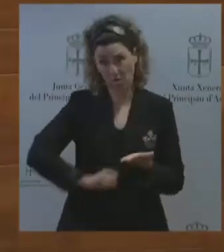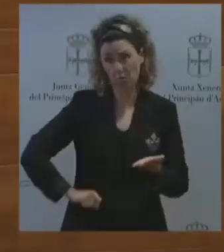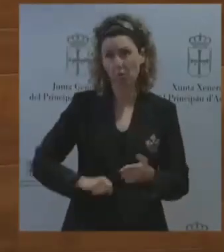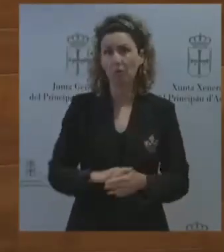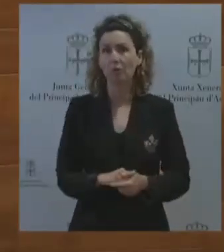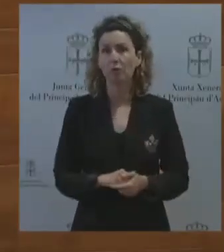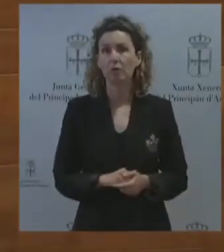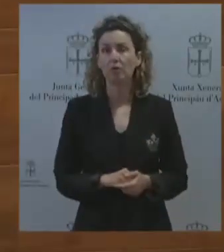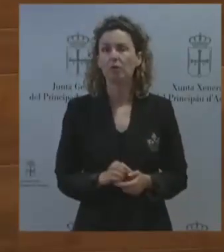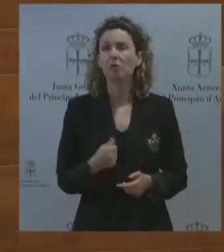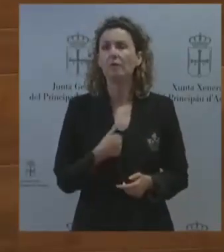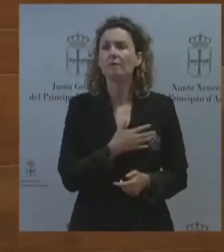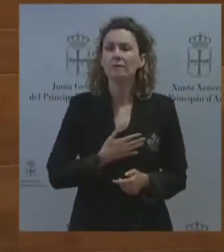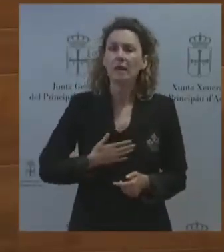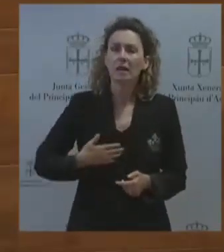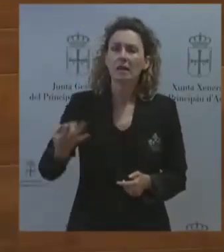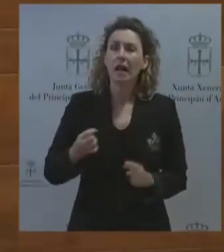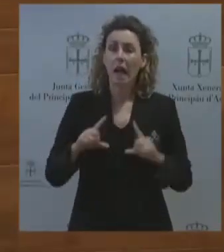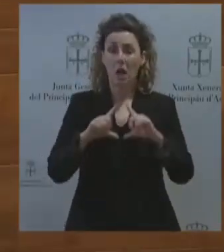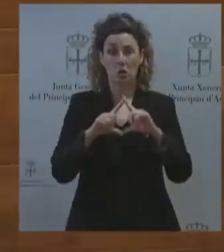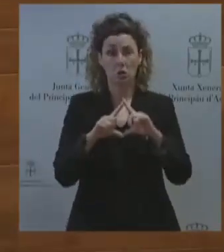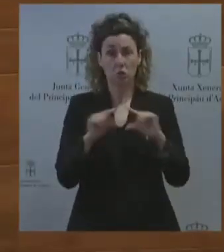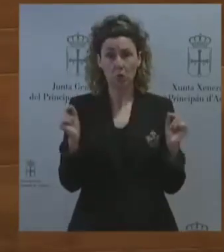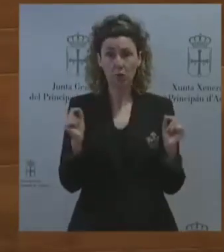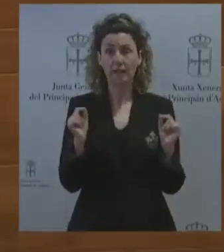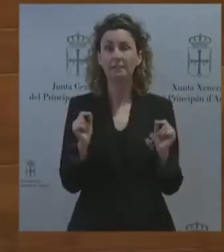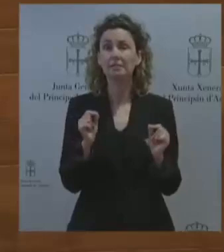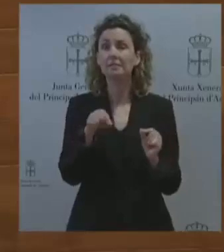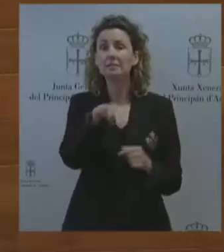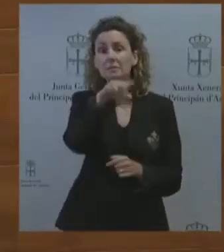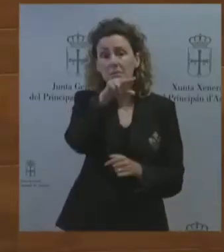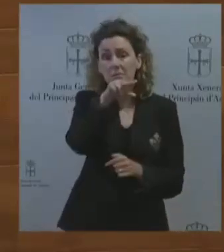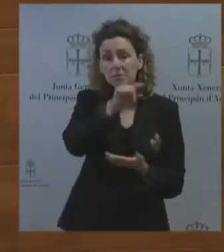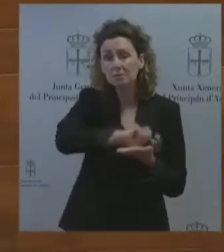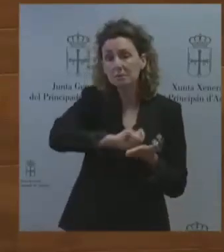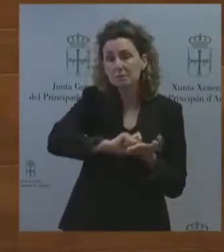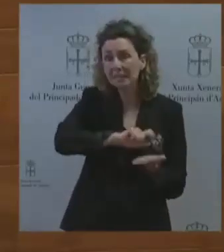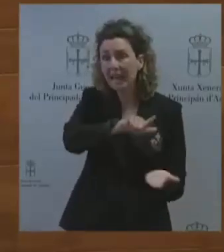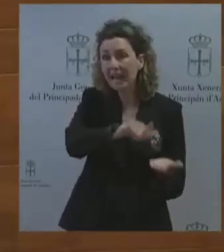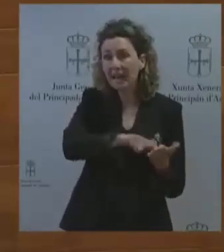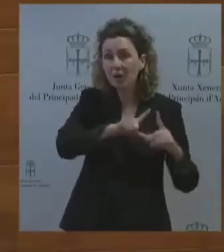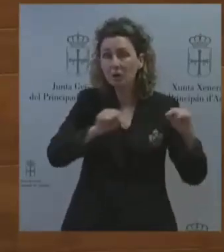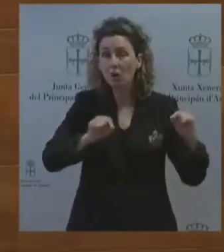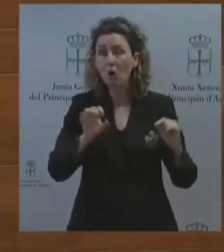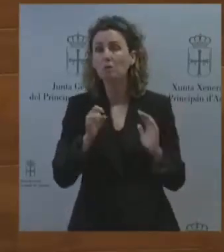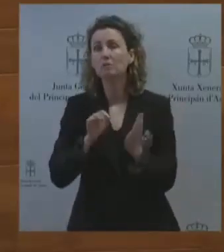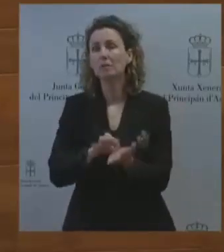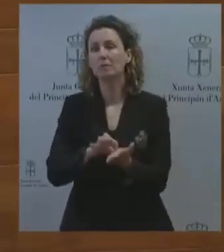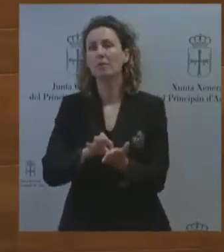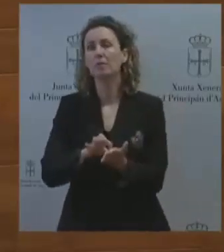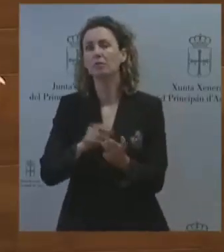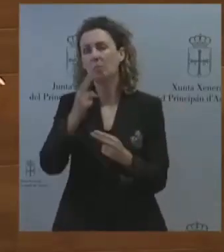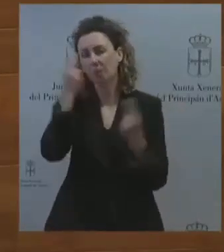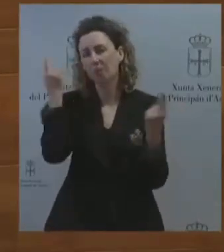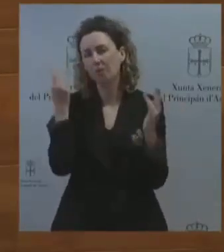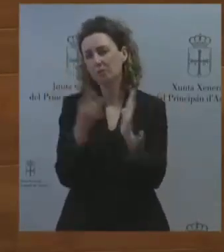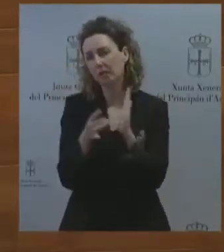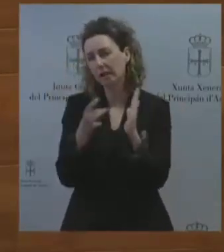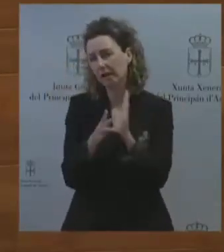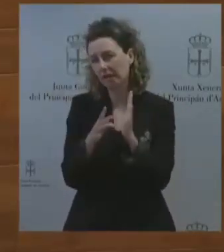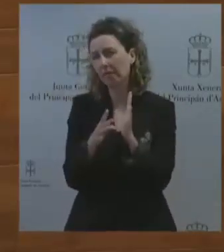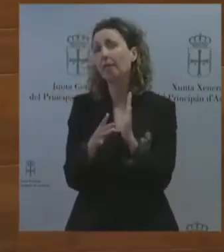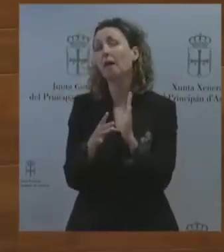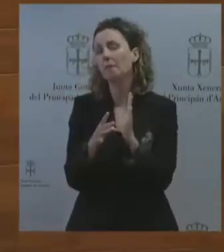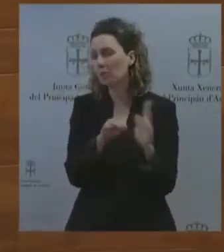asturianos hablen Llingua o que tengan unos servicios públicos de calidad? Responda a los asturianos esta pregunta. Nosotros sabemos de dónde